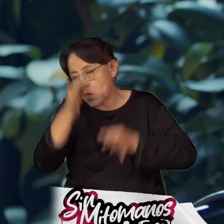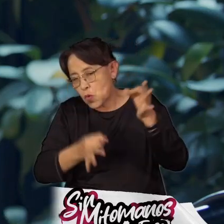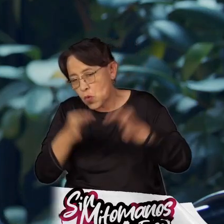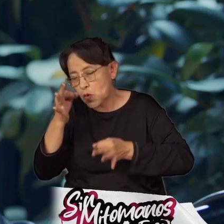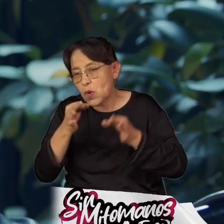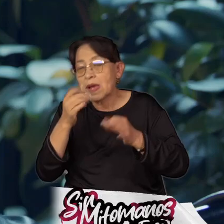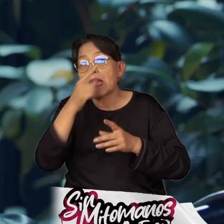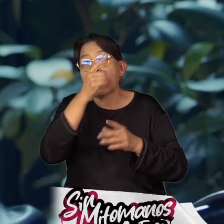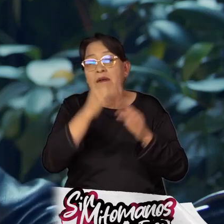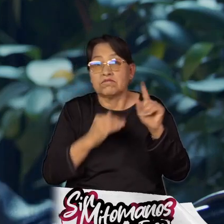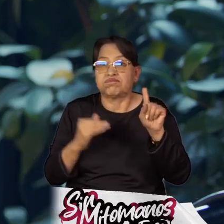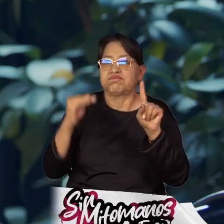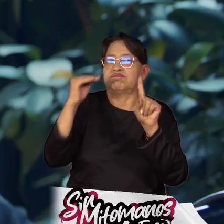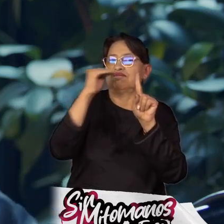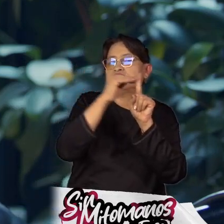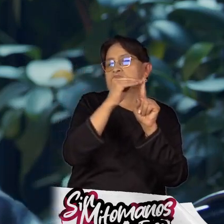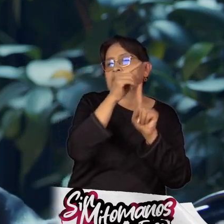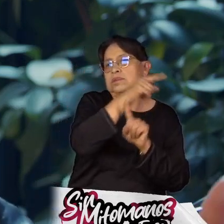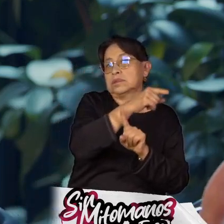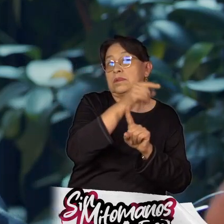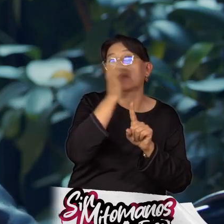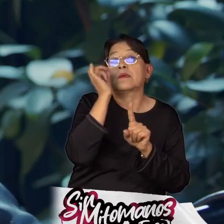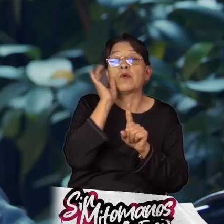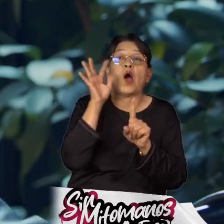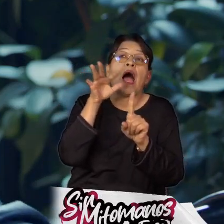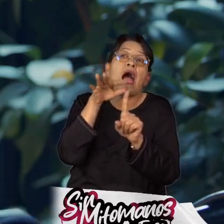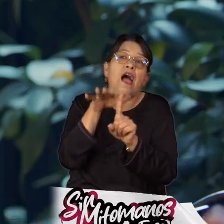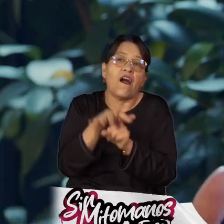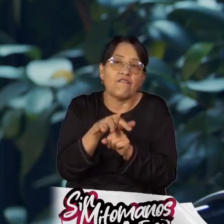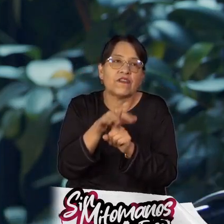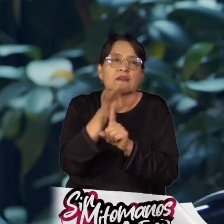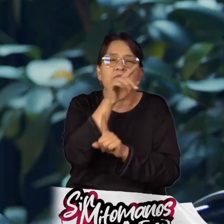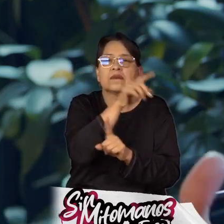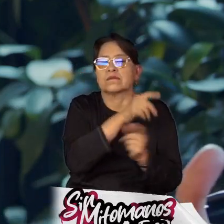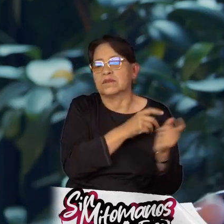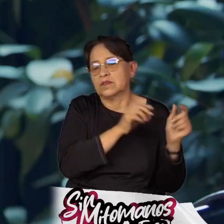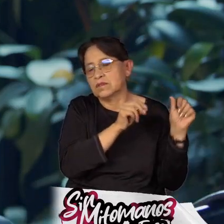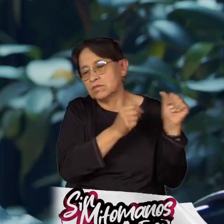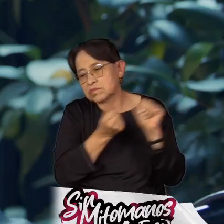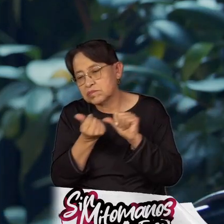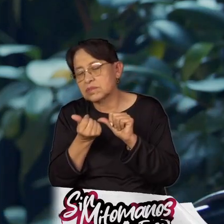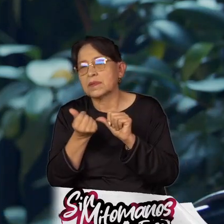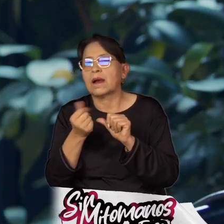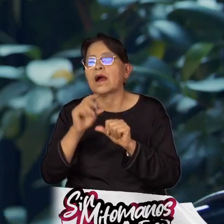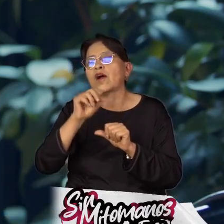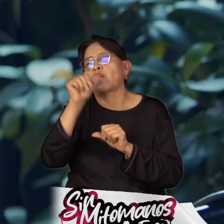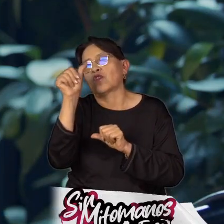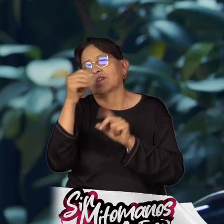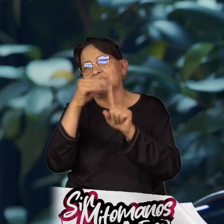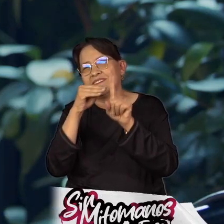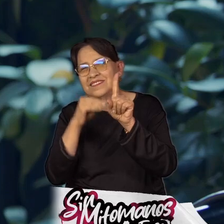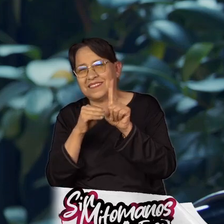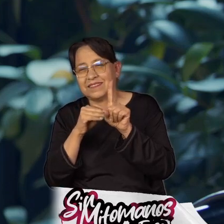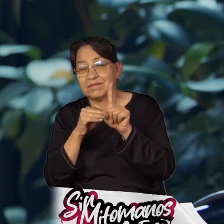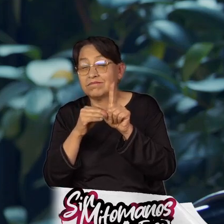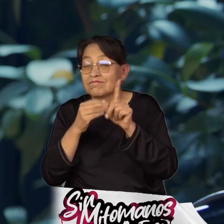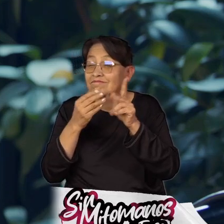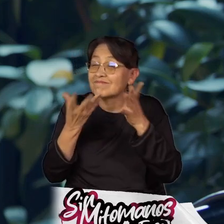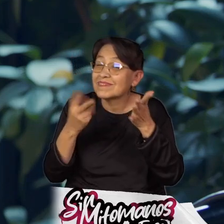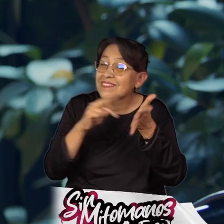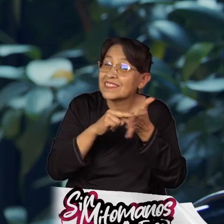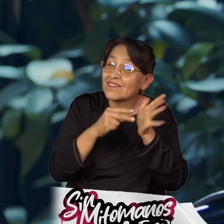parte de los estratos altos y llegar al punto de afectar la financiación de subsidios. Es